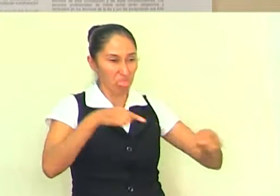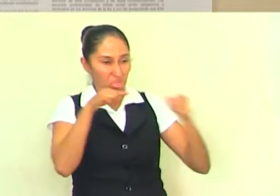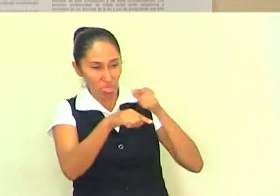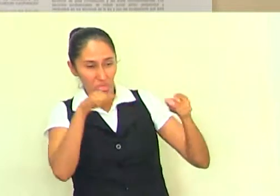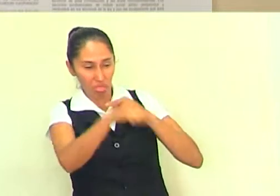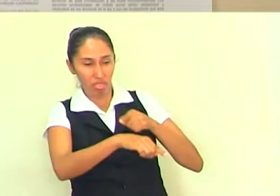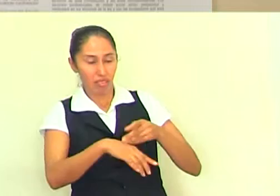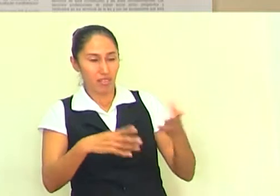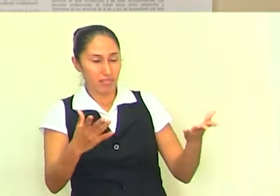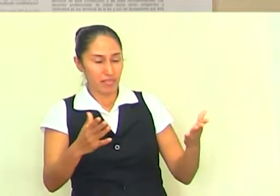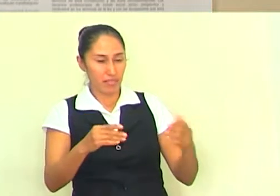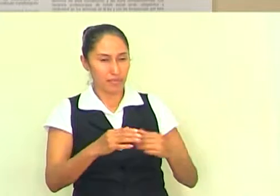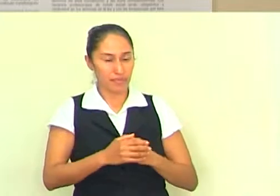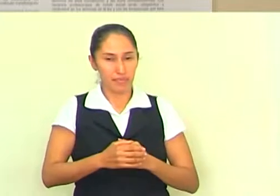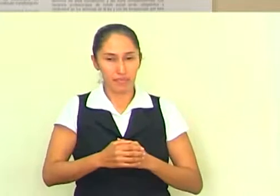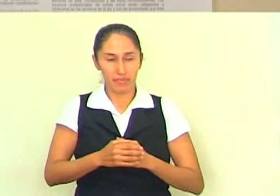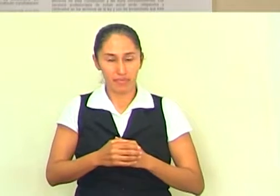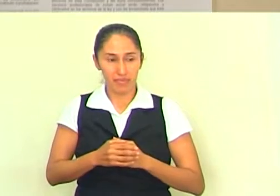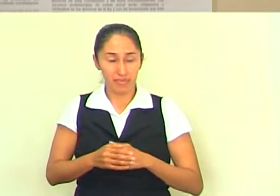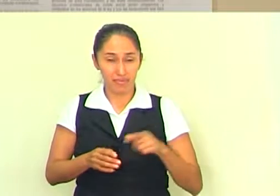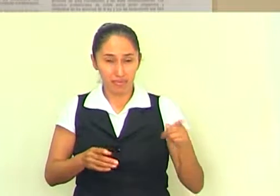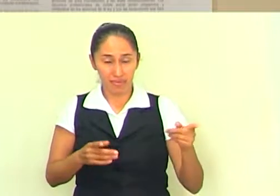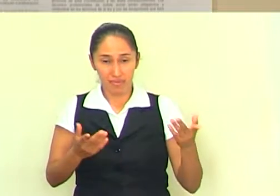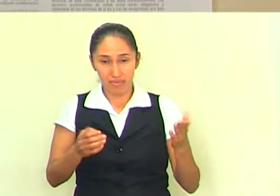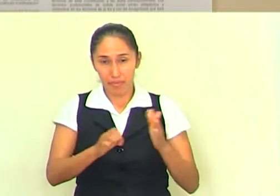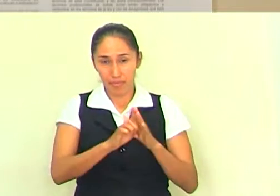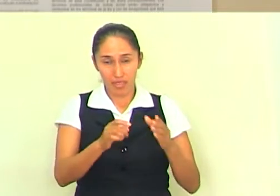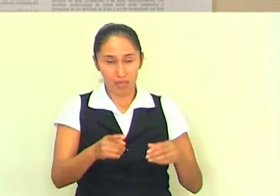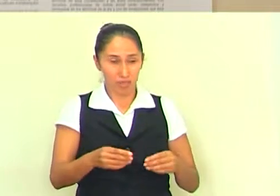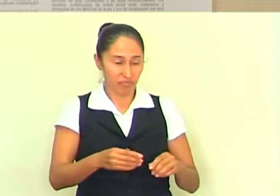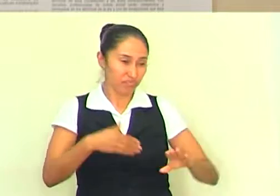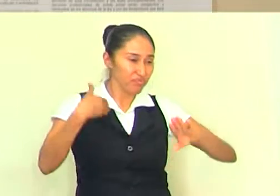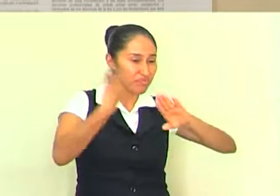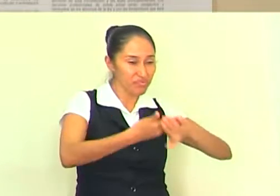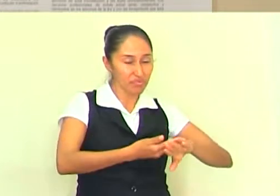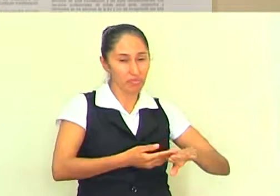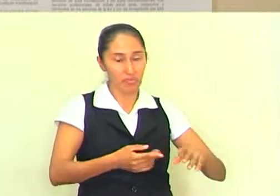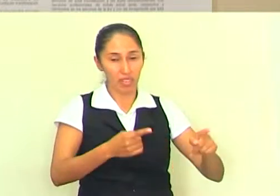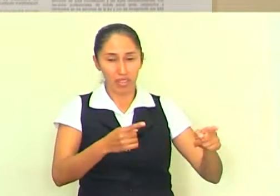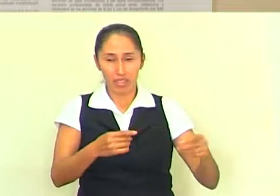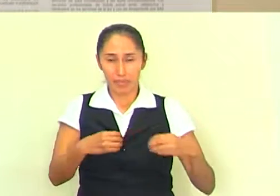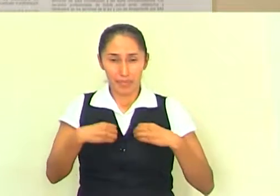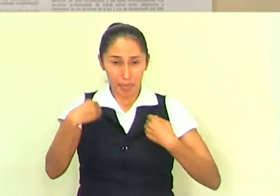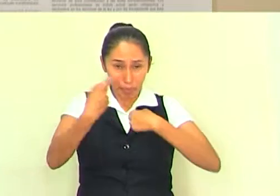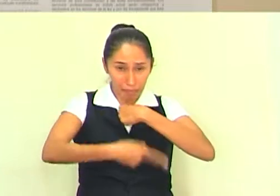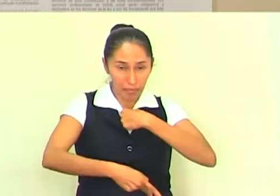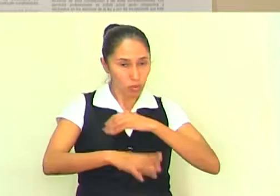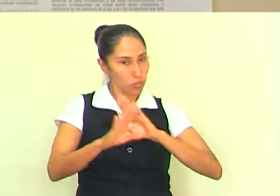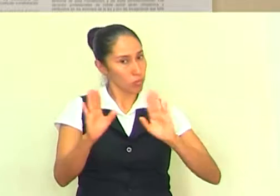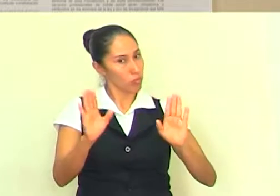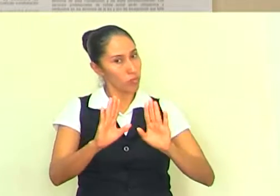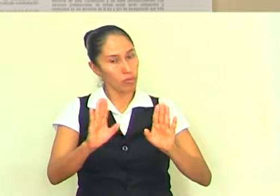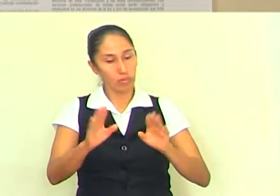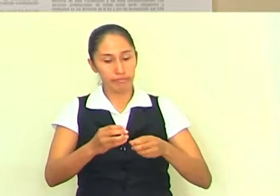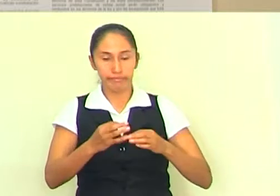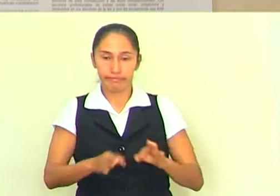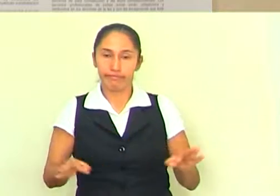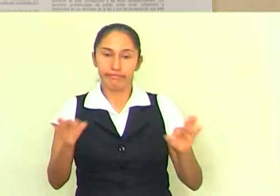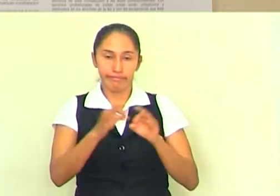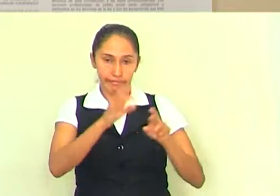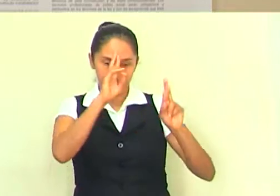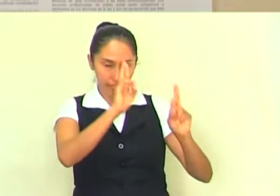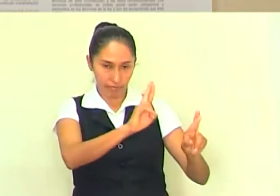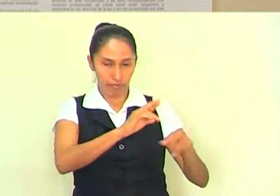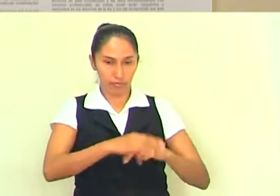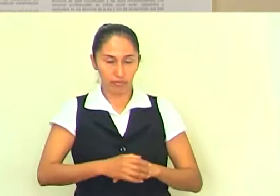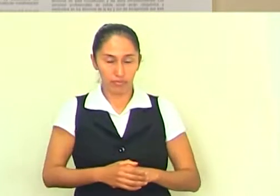situaciones que pues pongan en riesgo nuestra vida y nuestra integridad. Eso es importante, porque también a tu edad